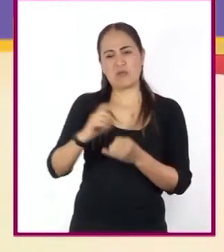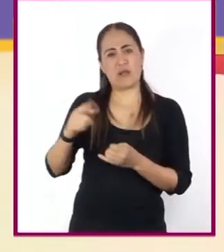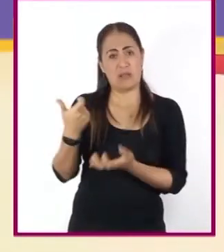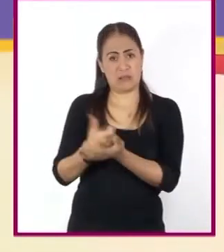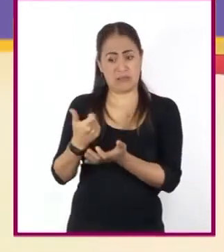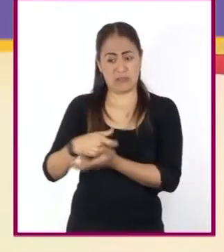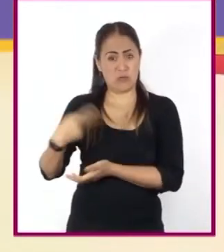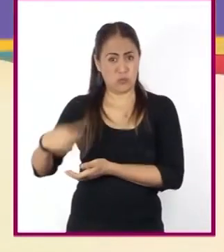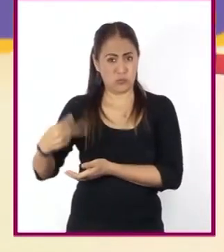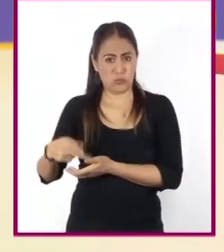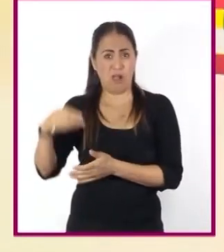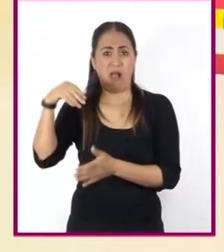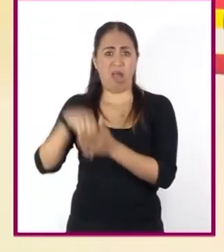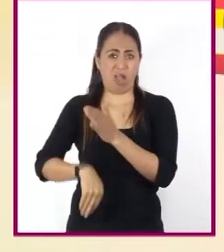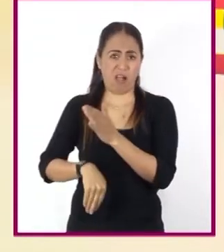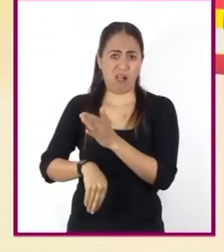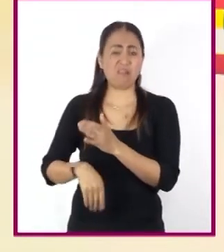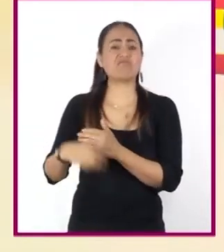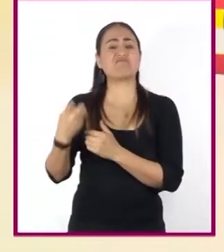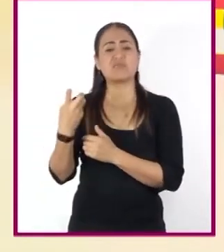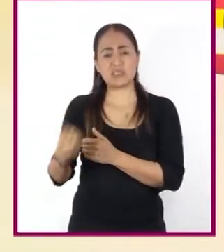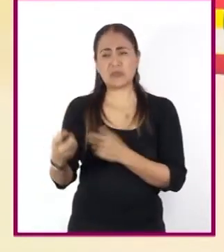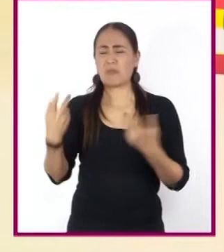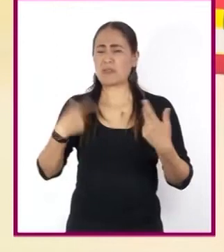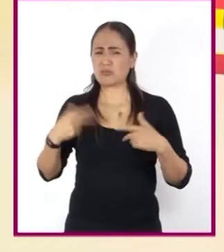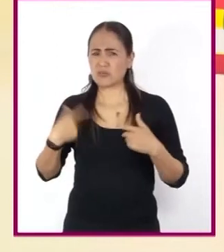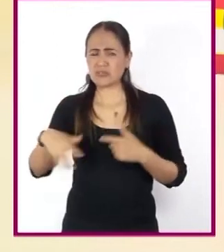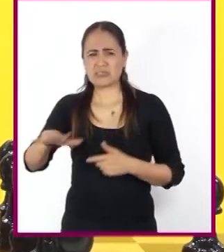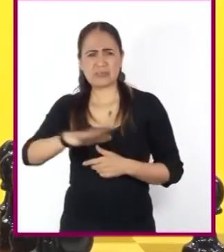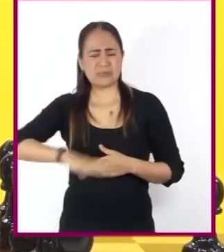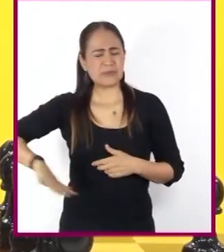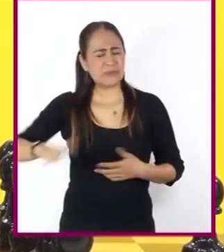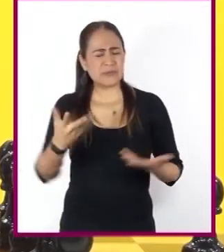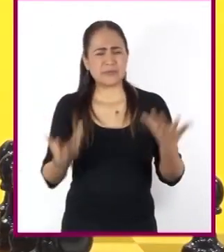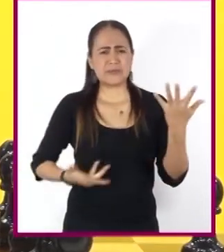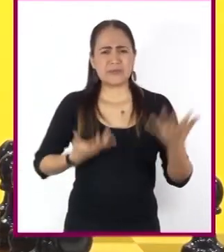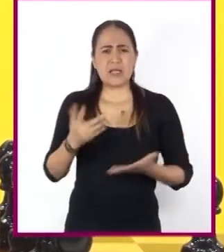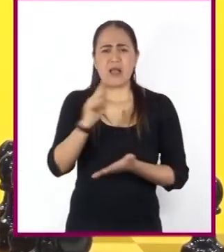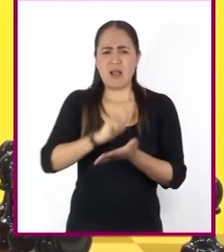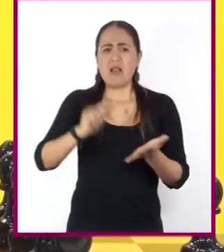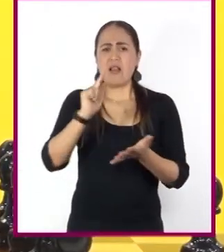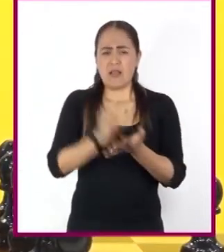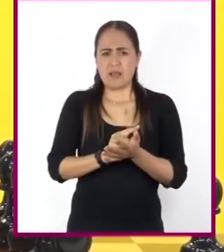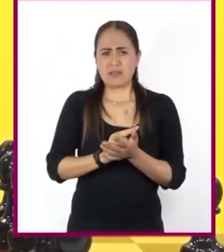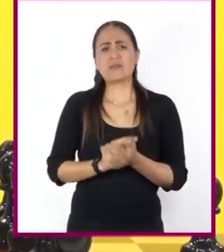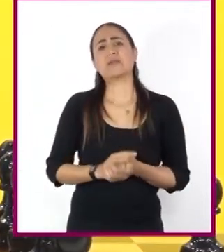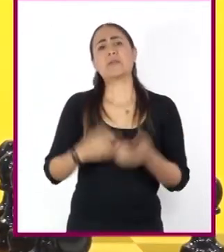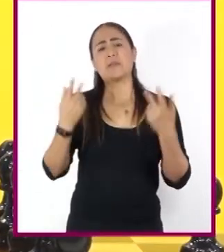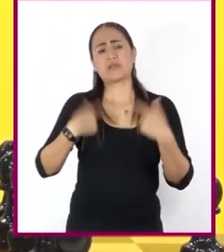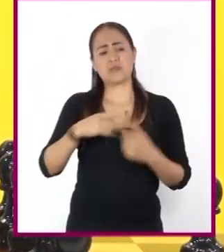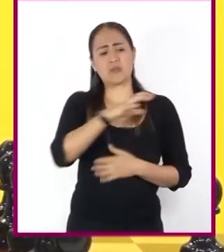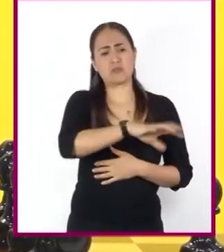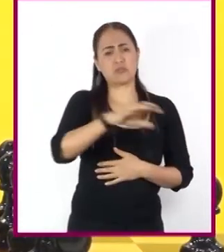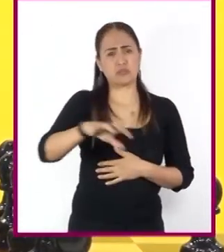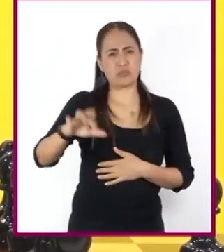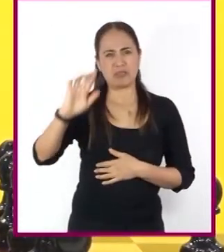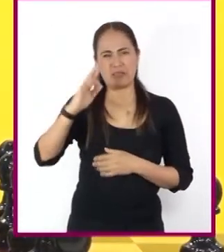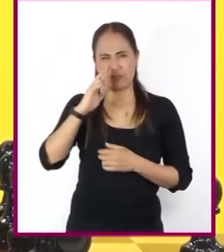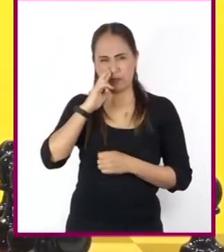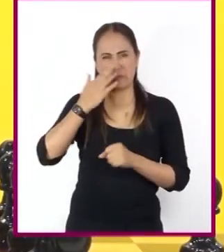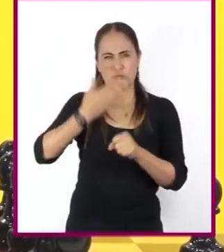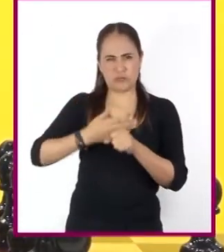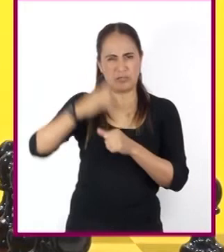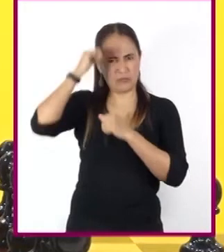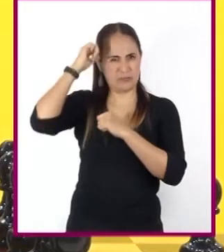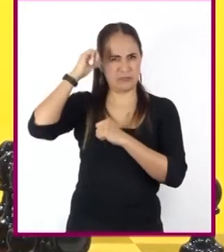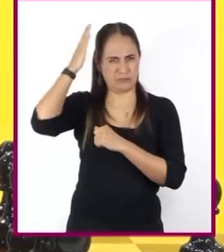que radicalizó la actitud de la sociedad colonial. En respuesta a esta ley, los delegados de 9 colonias se reunieron en Nueva